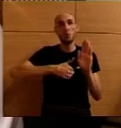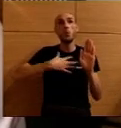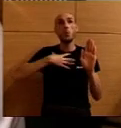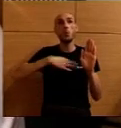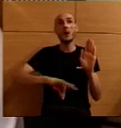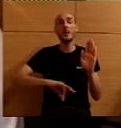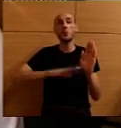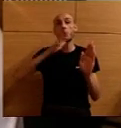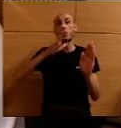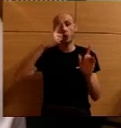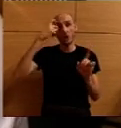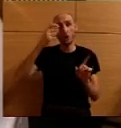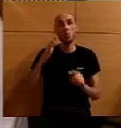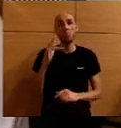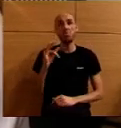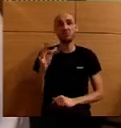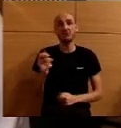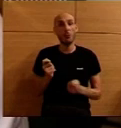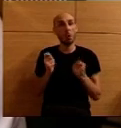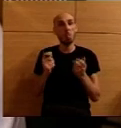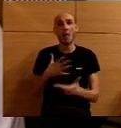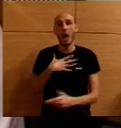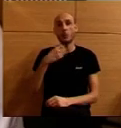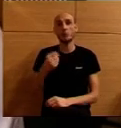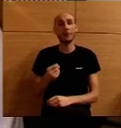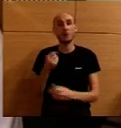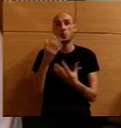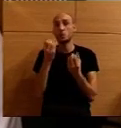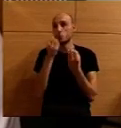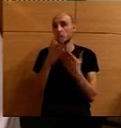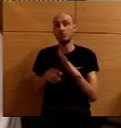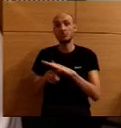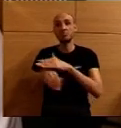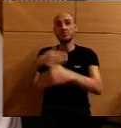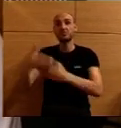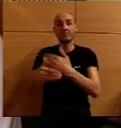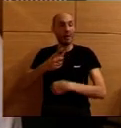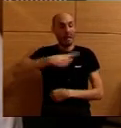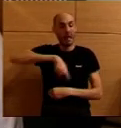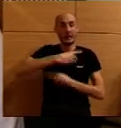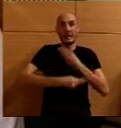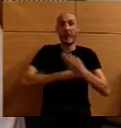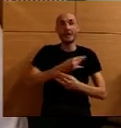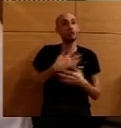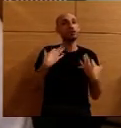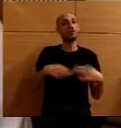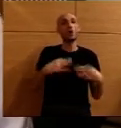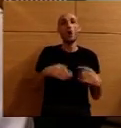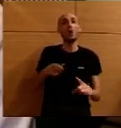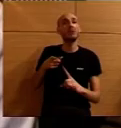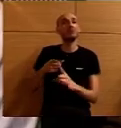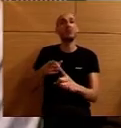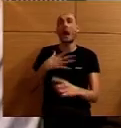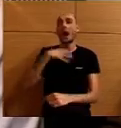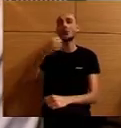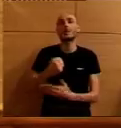buena para los ayuntamientos. Y aquí estamos única y exclusivamente para hacer cosas buenas para los ayuntamientos. Nada más. Muchas